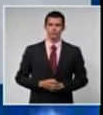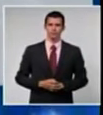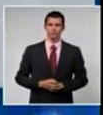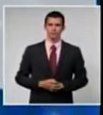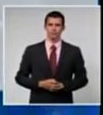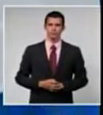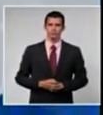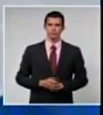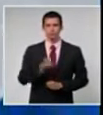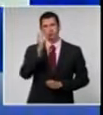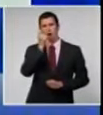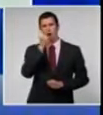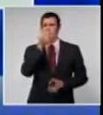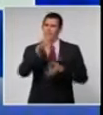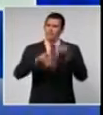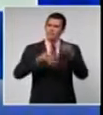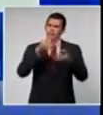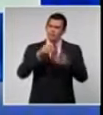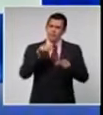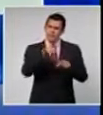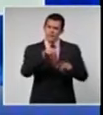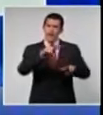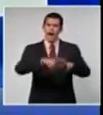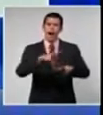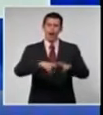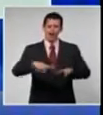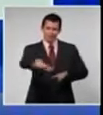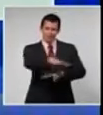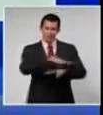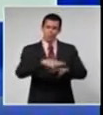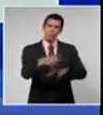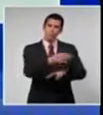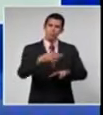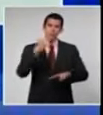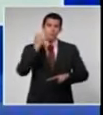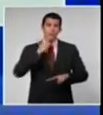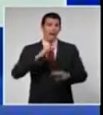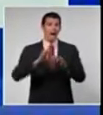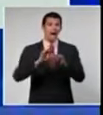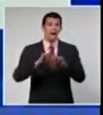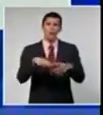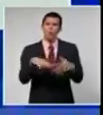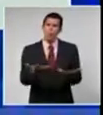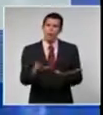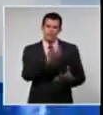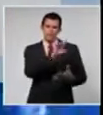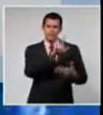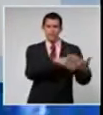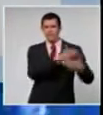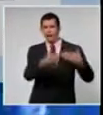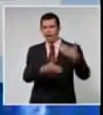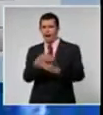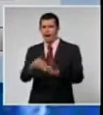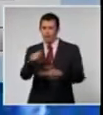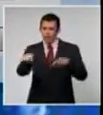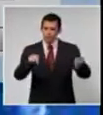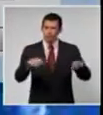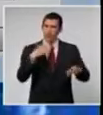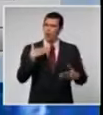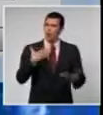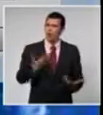de salud en la capital los municipios más afectados por esta pandemia en los últimos 15 días. Como es costumbre, actualizó a la